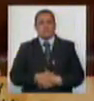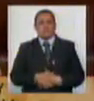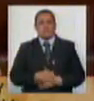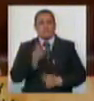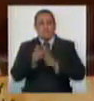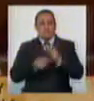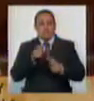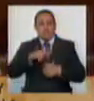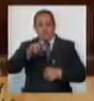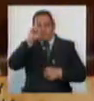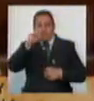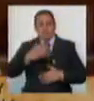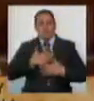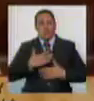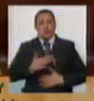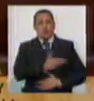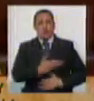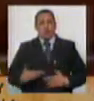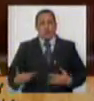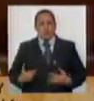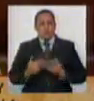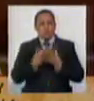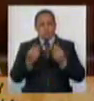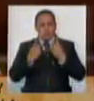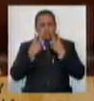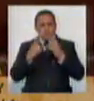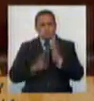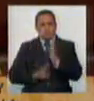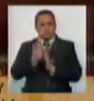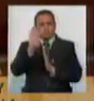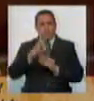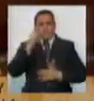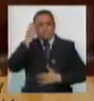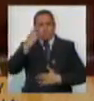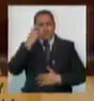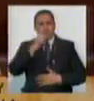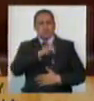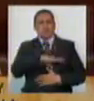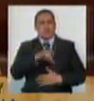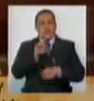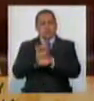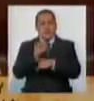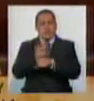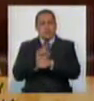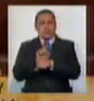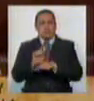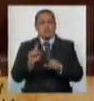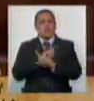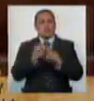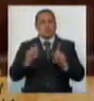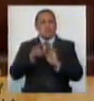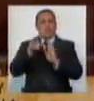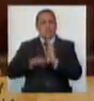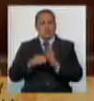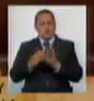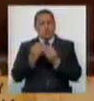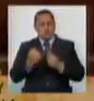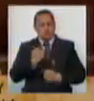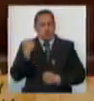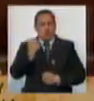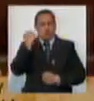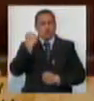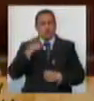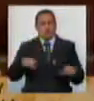Compatriotas, nuestro gobierno ha alcanzado grandes logros en política social y educativa, y no menores han sido los logros